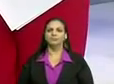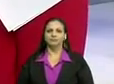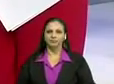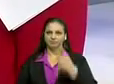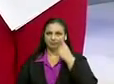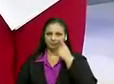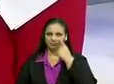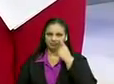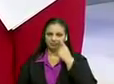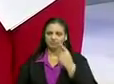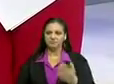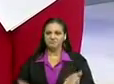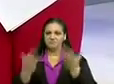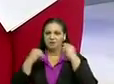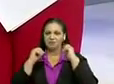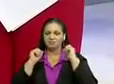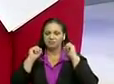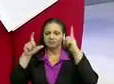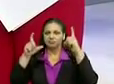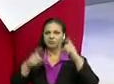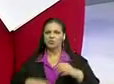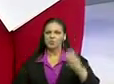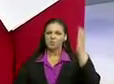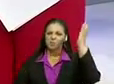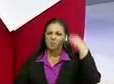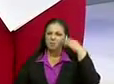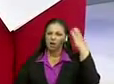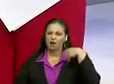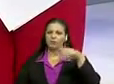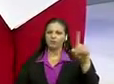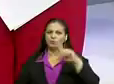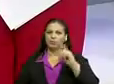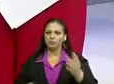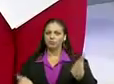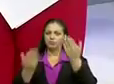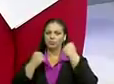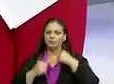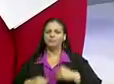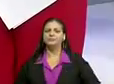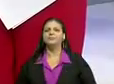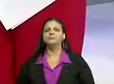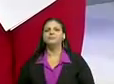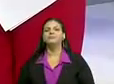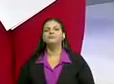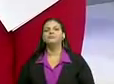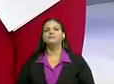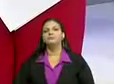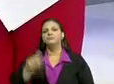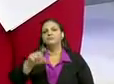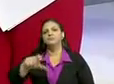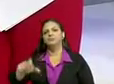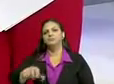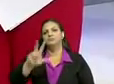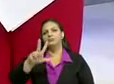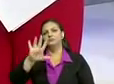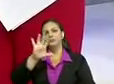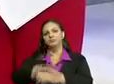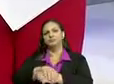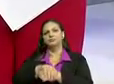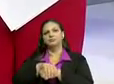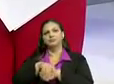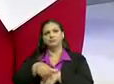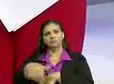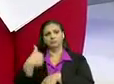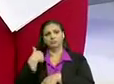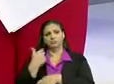piojo! ¡Levántate, cuerpo vago, barcelonista y emelecista también! 3 personas fueron detenidas, acusadas de portar